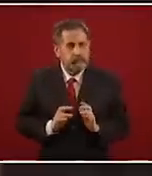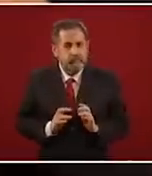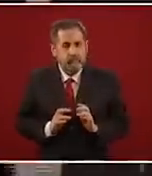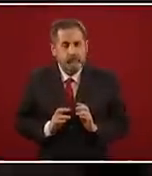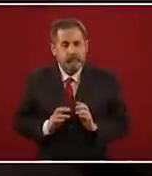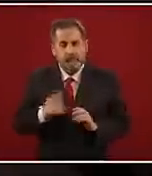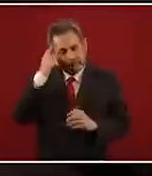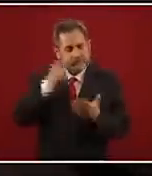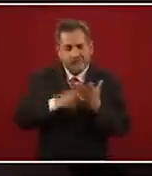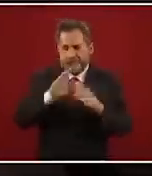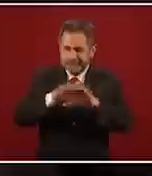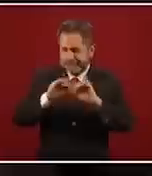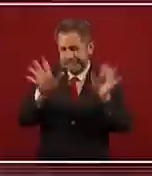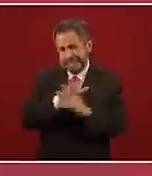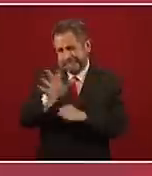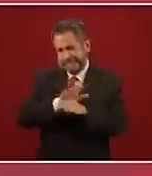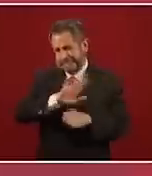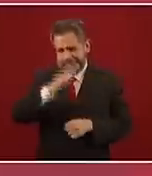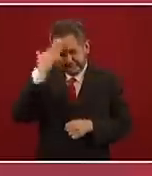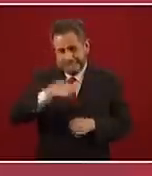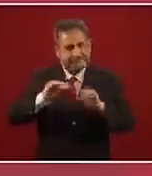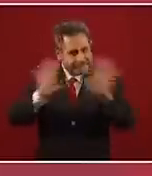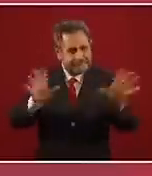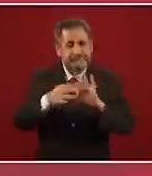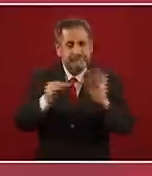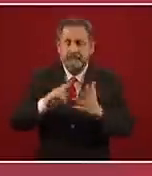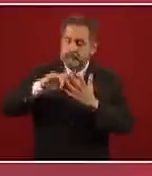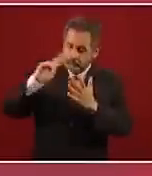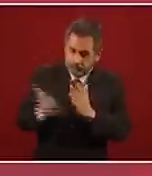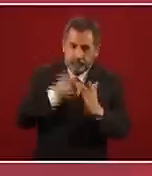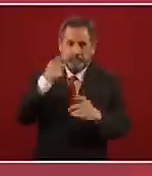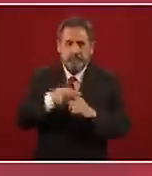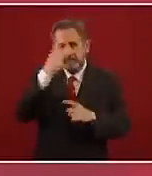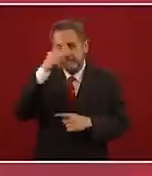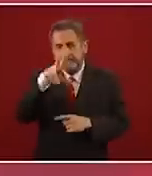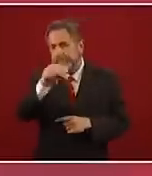yo creo que ya es suficiente, pero para que no quede